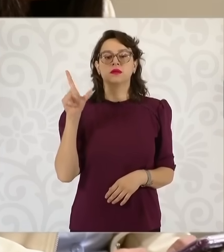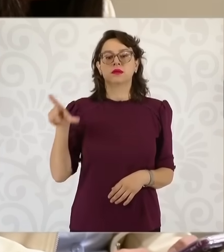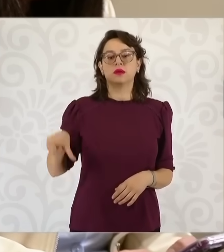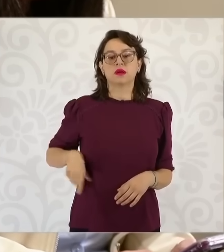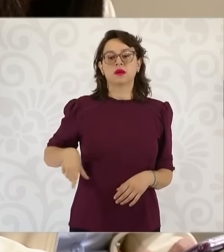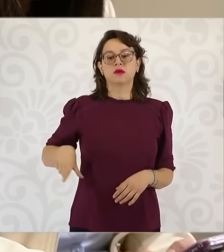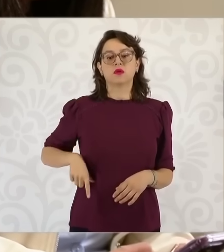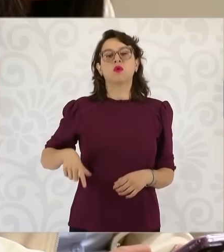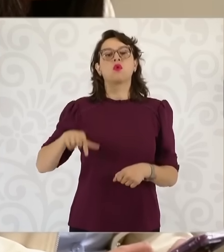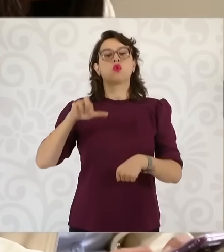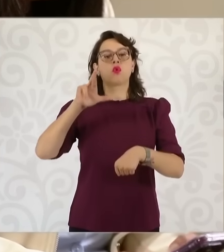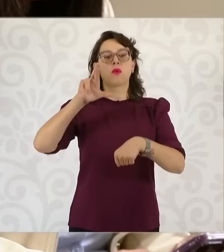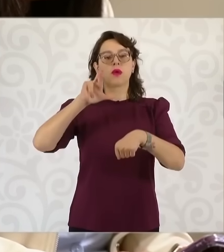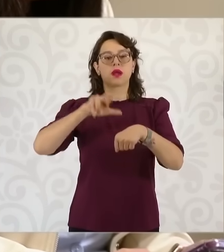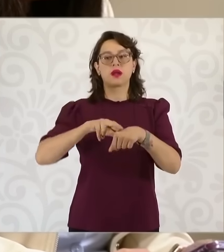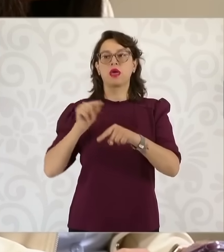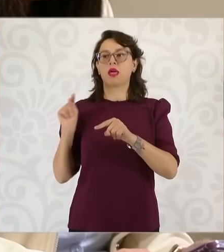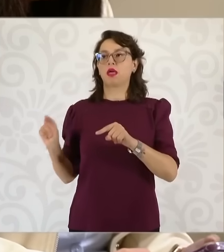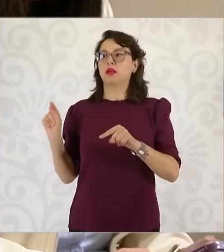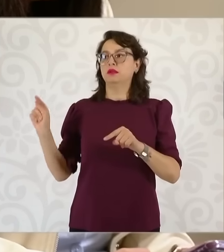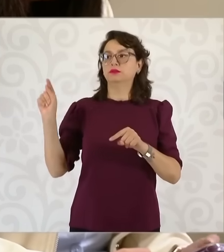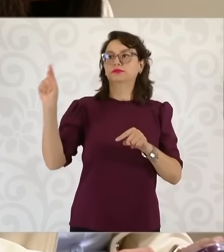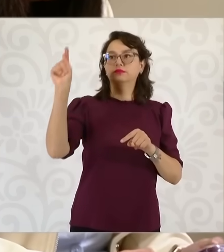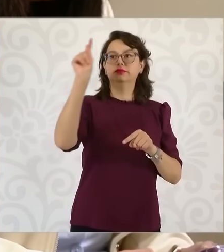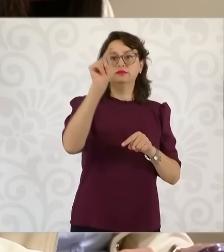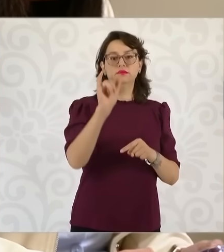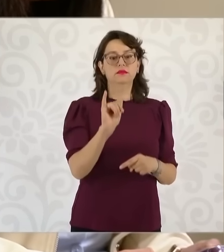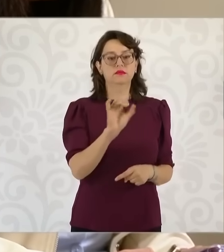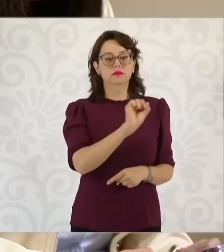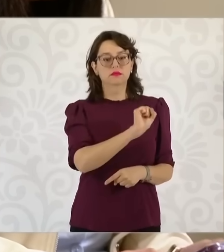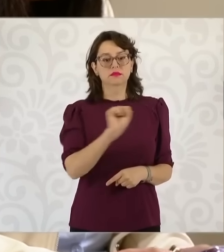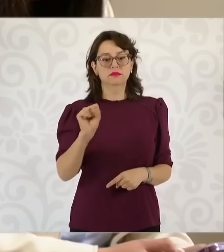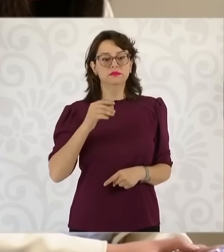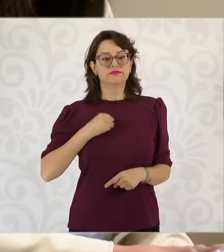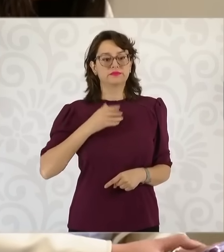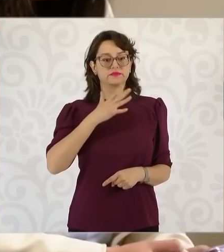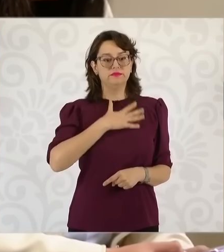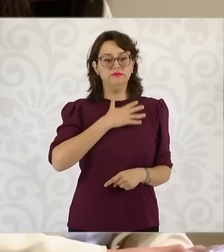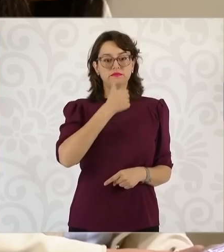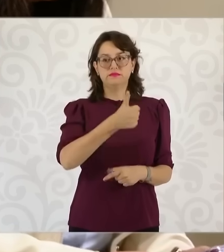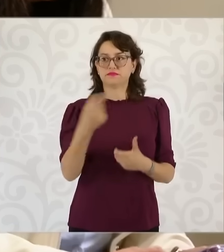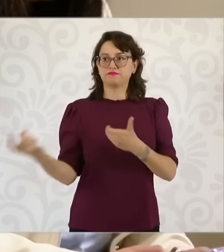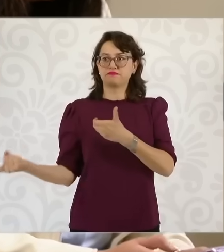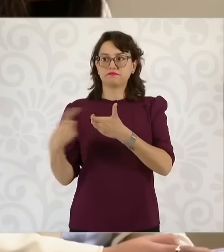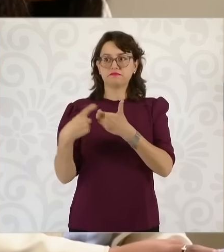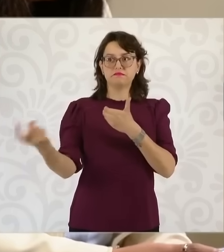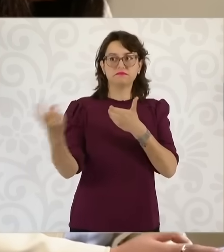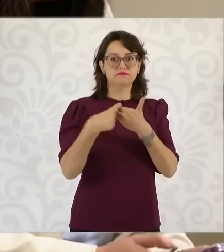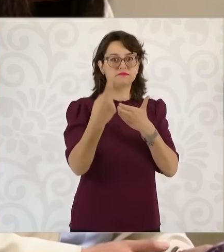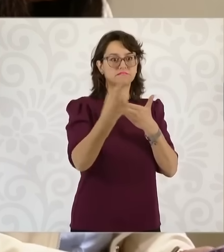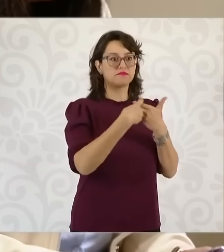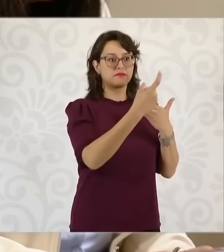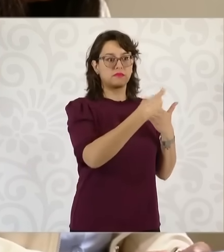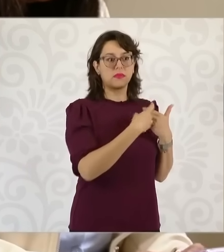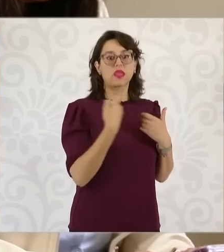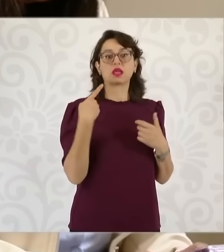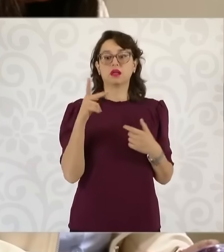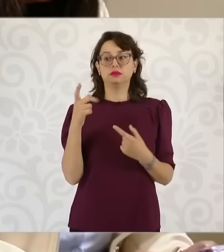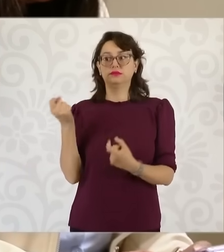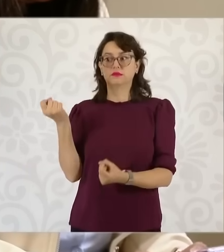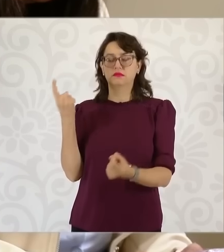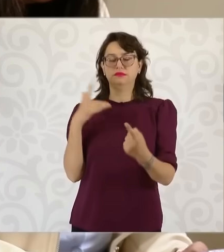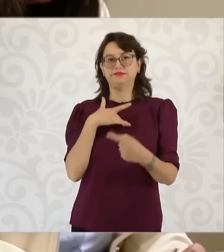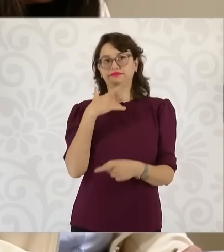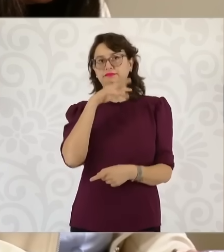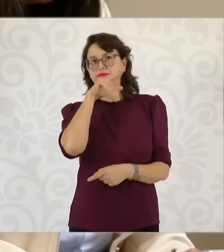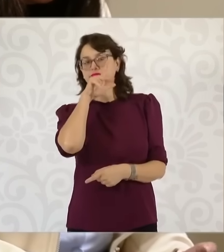al IMSS Bienestar. Algunos expresaban que hay preocupación porque los ciudadanos pues demandan algún desabasto